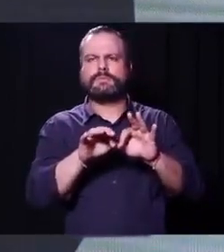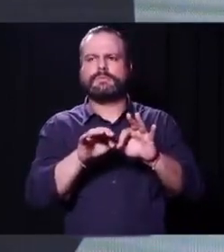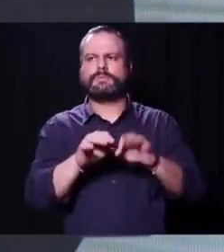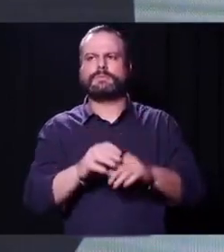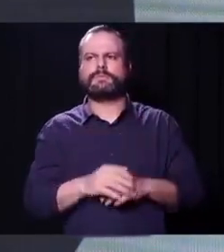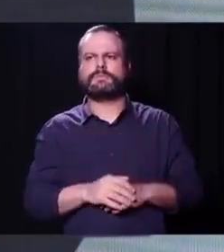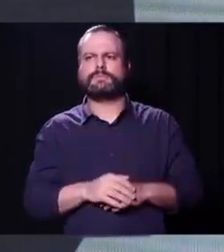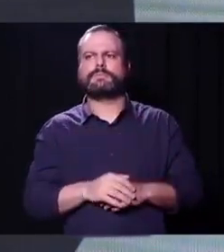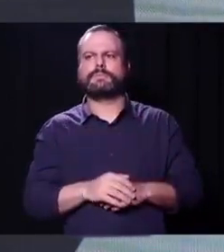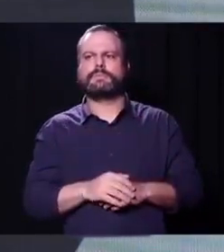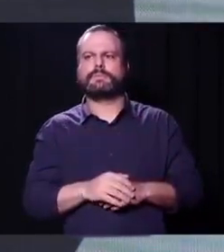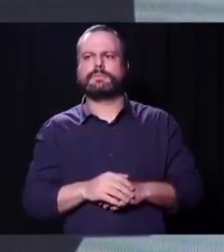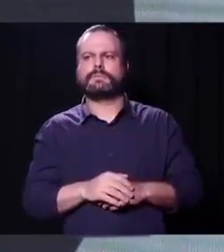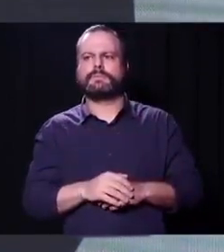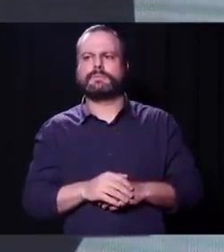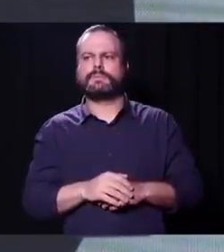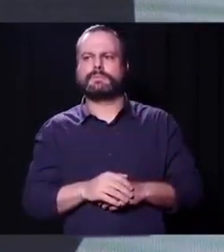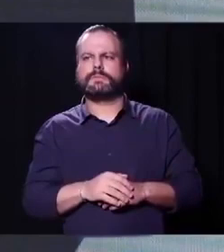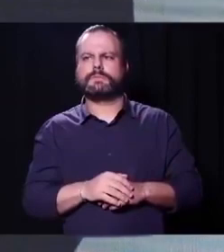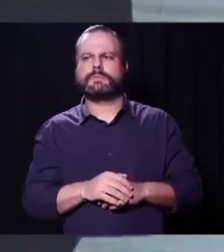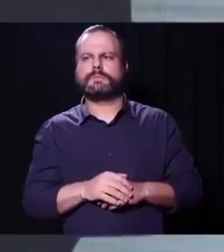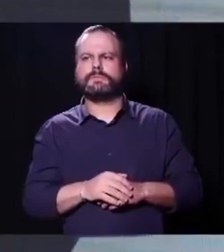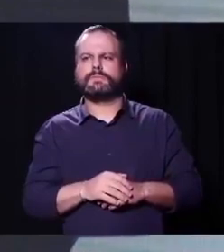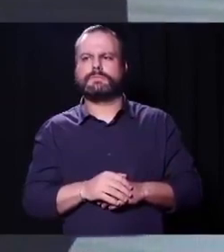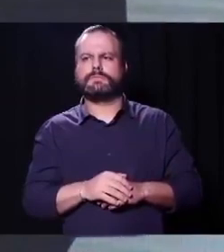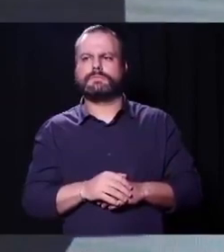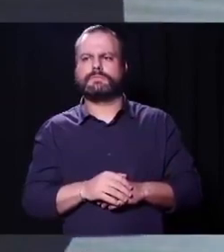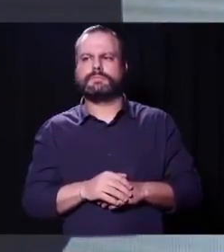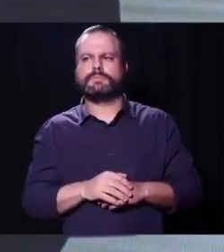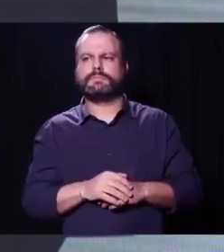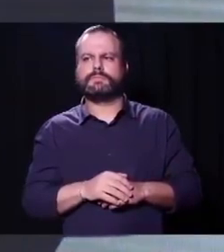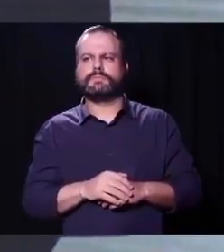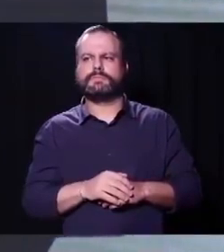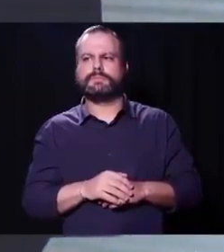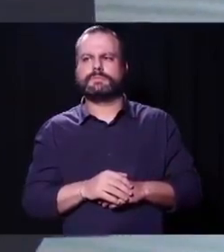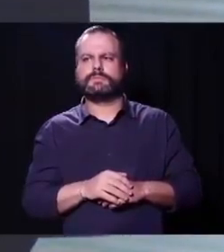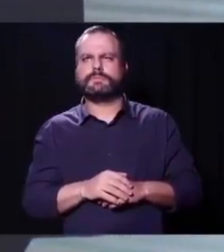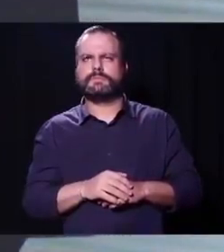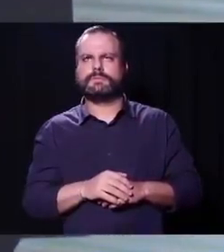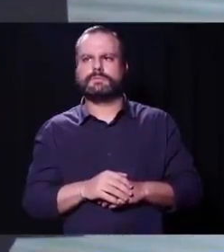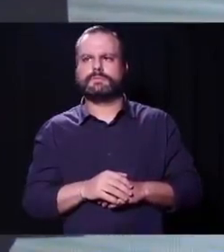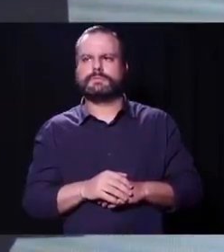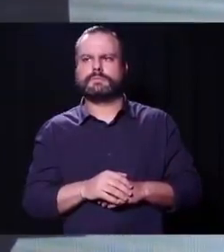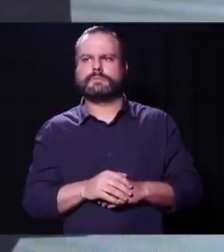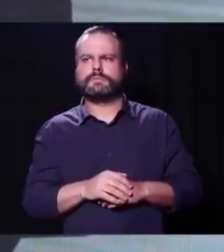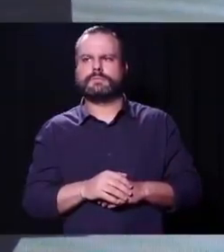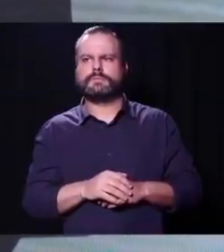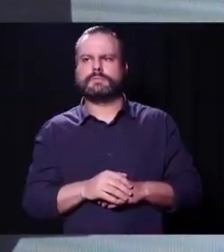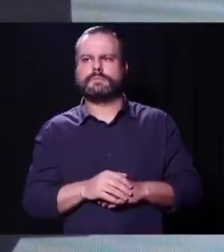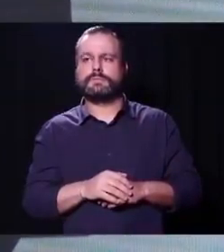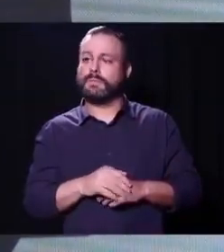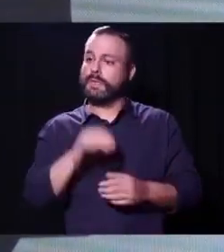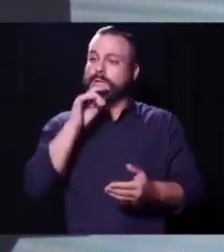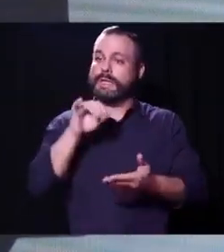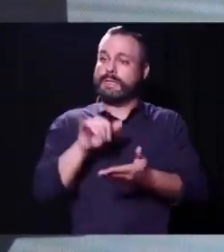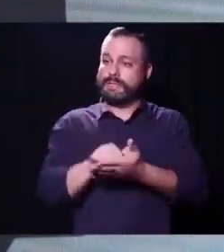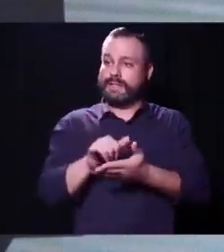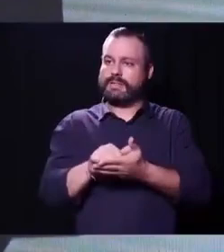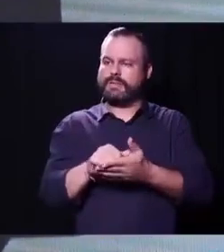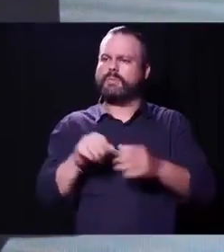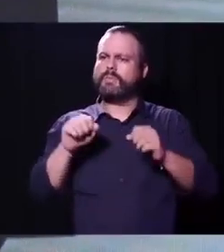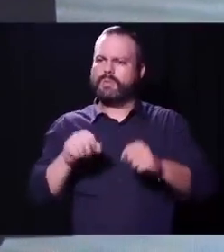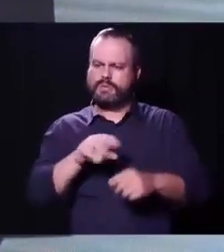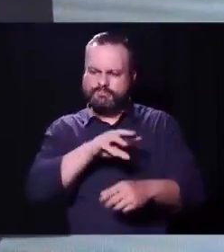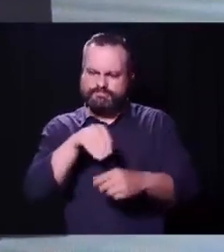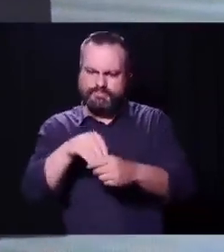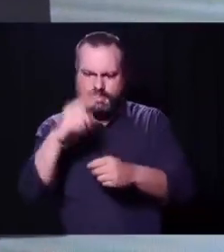va a tocar a nosotros, o sea, ver qué información hay. En este momento, oficialmente, no hay información